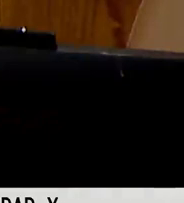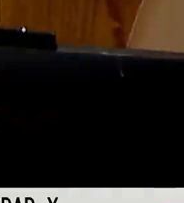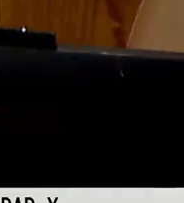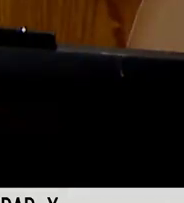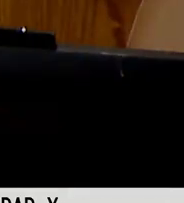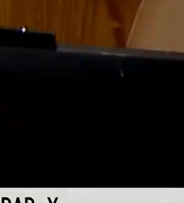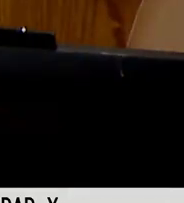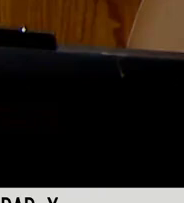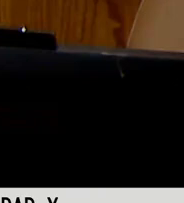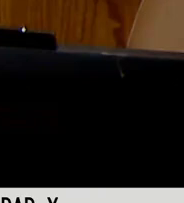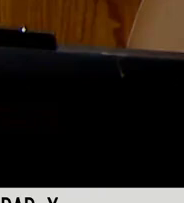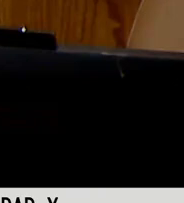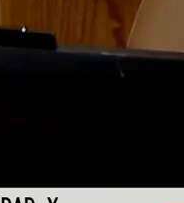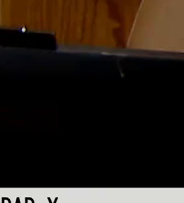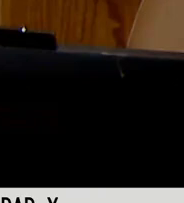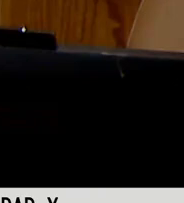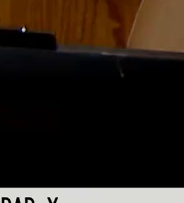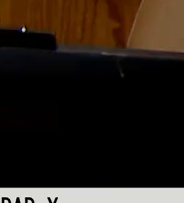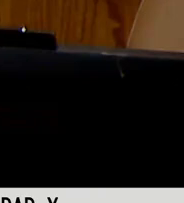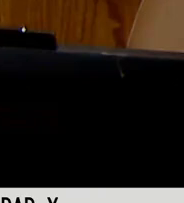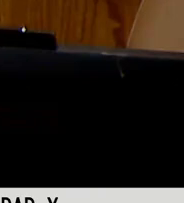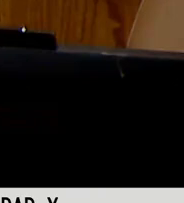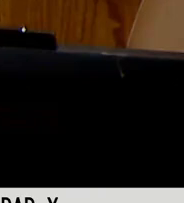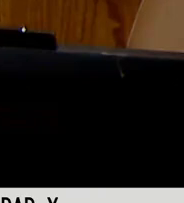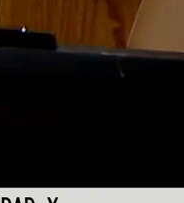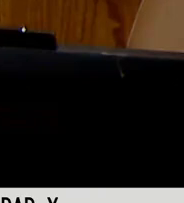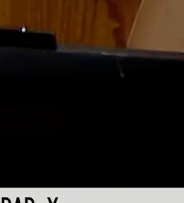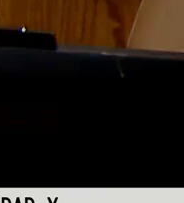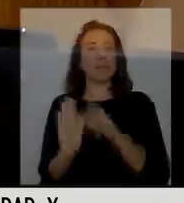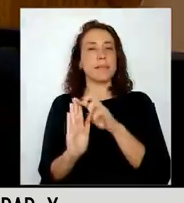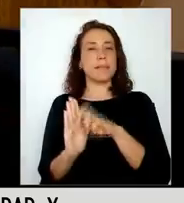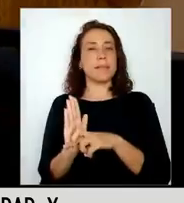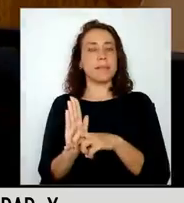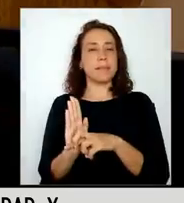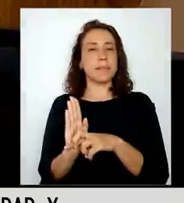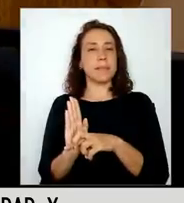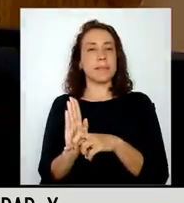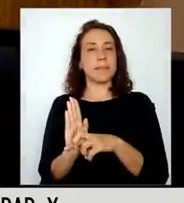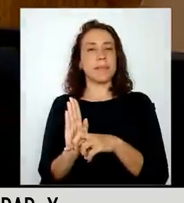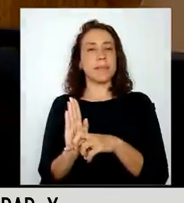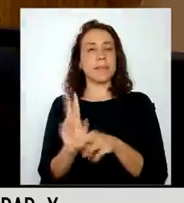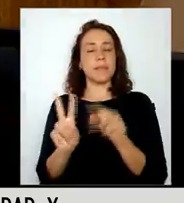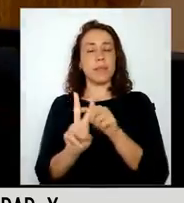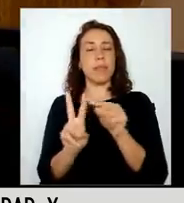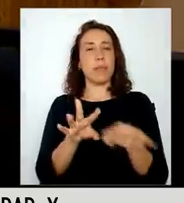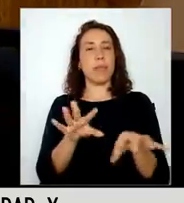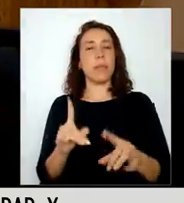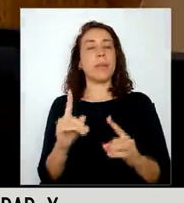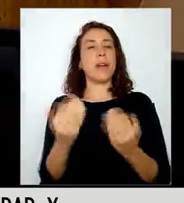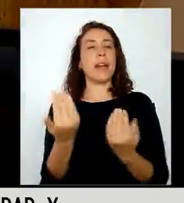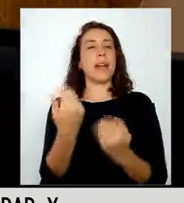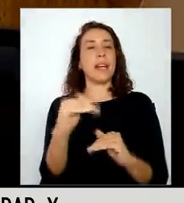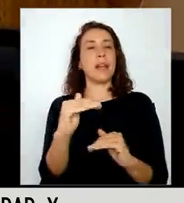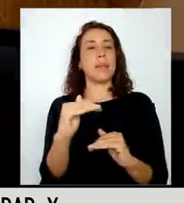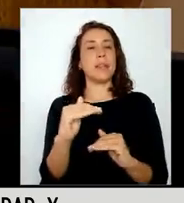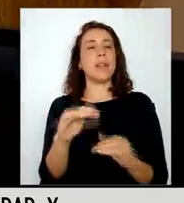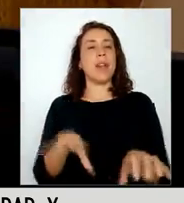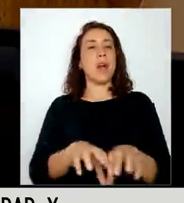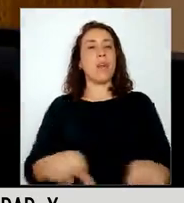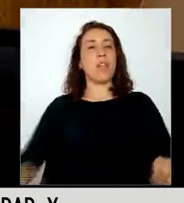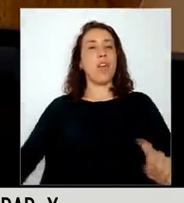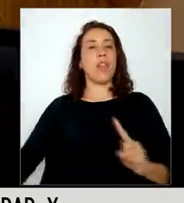y creo que este proyecto ataca dos cuestiones que son fundamentales primero las limitaciones respecto al trato directo en las compras públicas